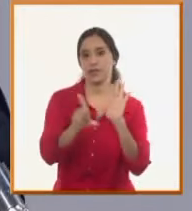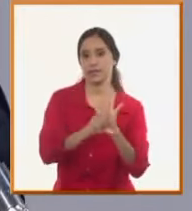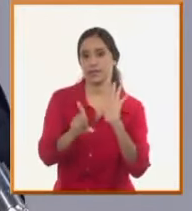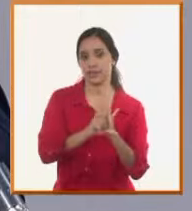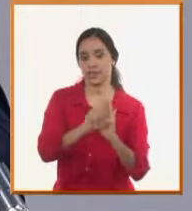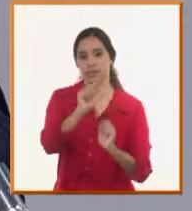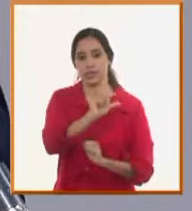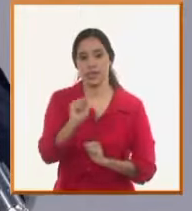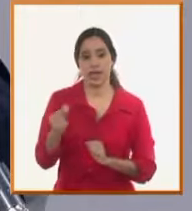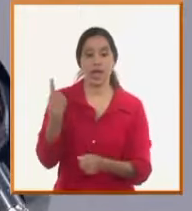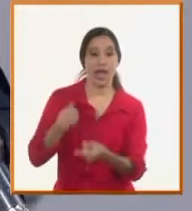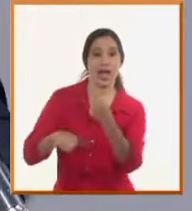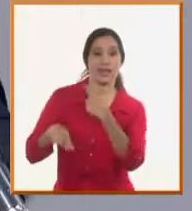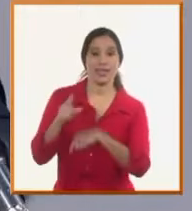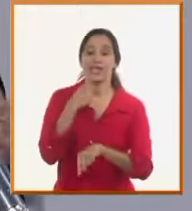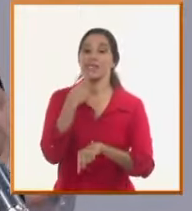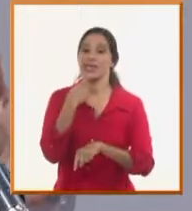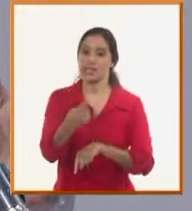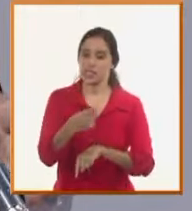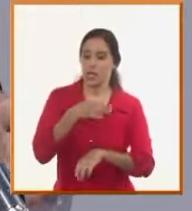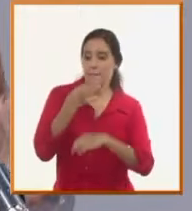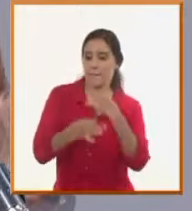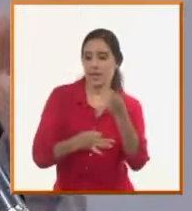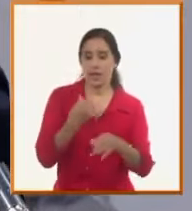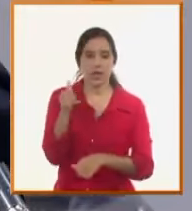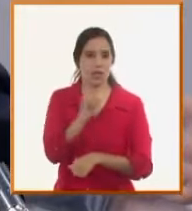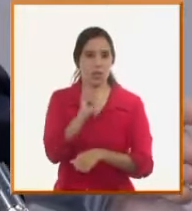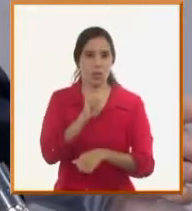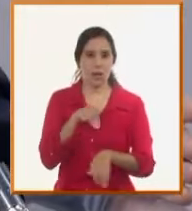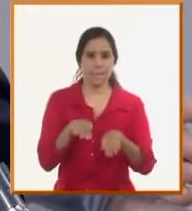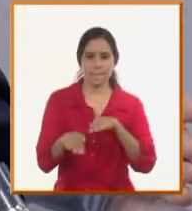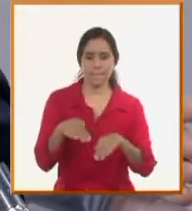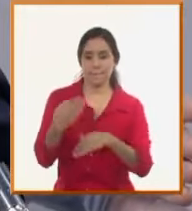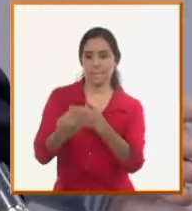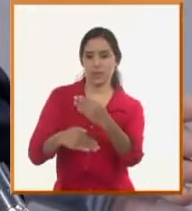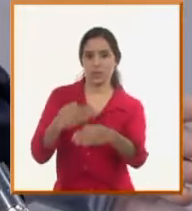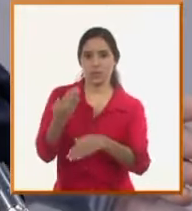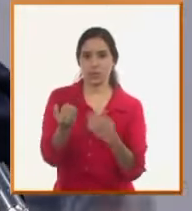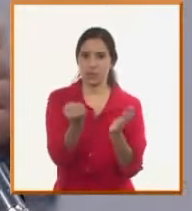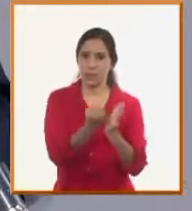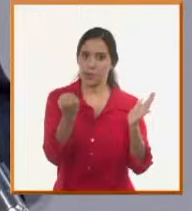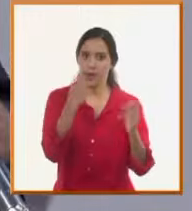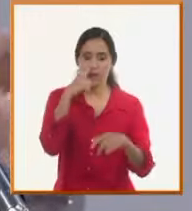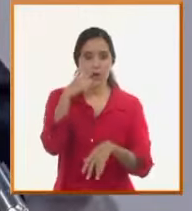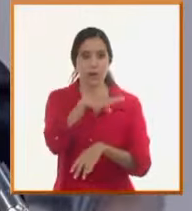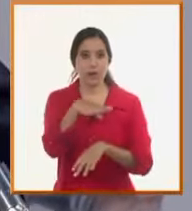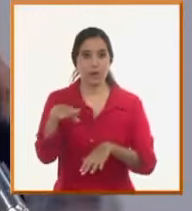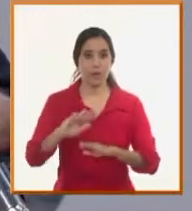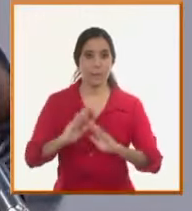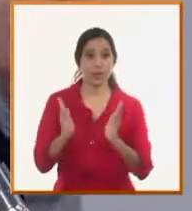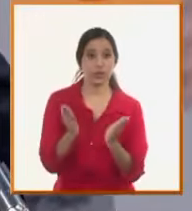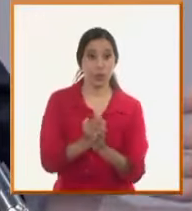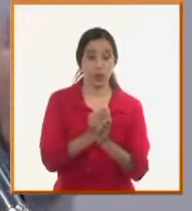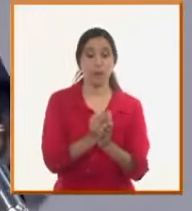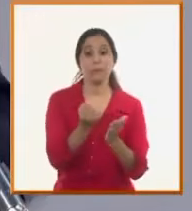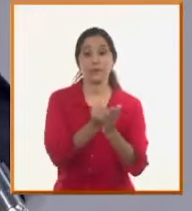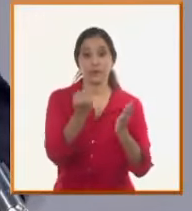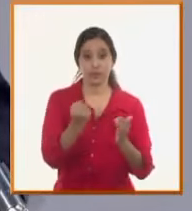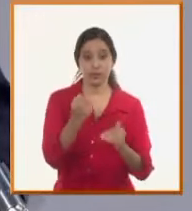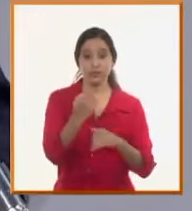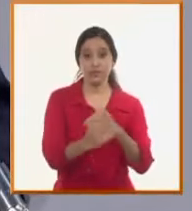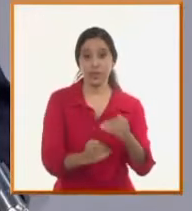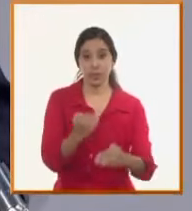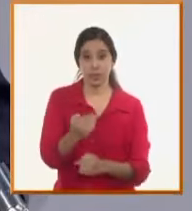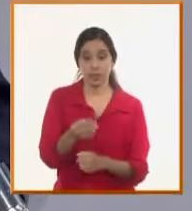ayer Fermín, es un proceso que se aprueba por la norma regulatoria a partir de la superintendencia de seguro. En todo ese proceso, mientras ese tránsito